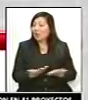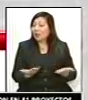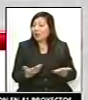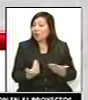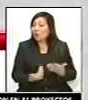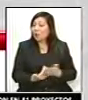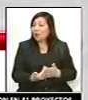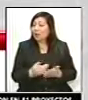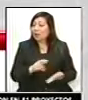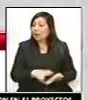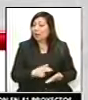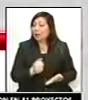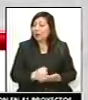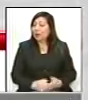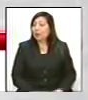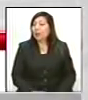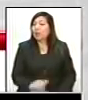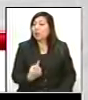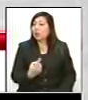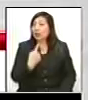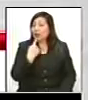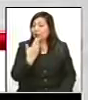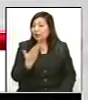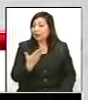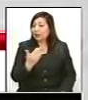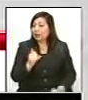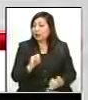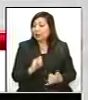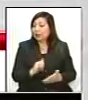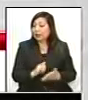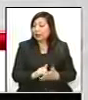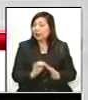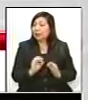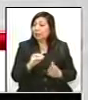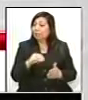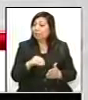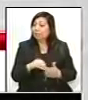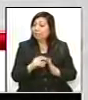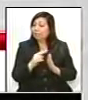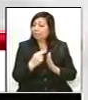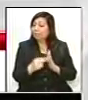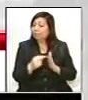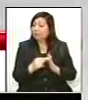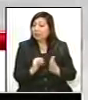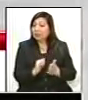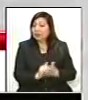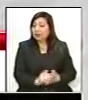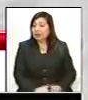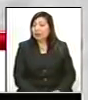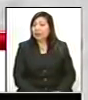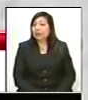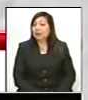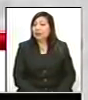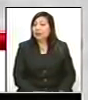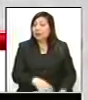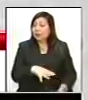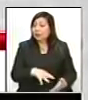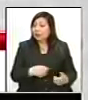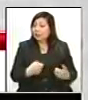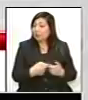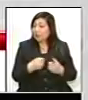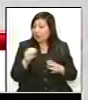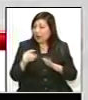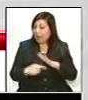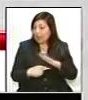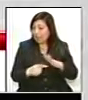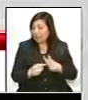nuevos medios probatorios, solo se ciñe a indicar que si cumple lo requerido, que el hecho que en el estudio de impacto